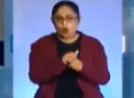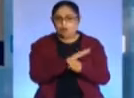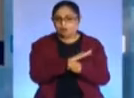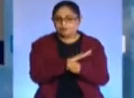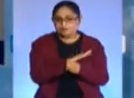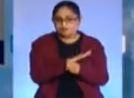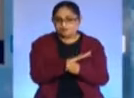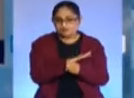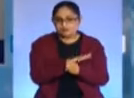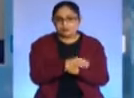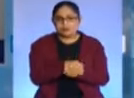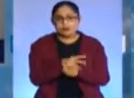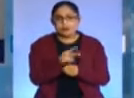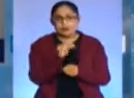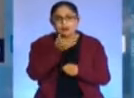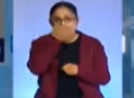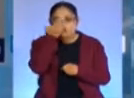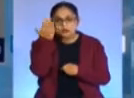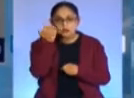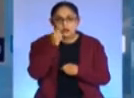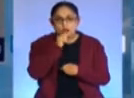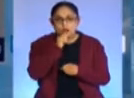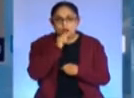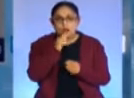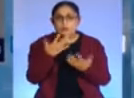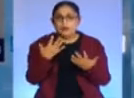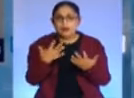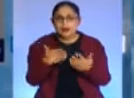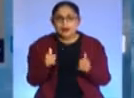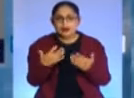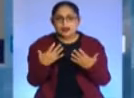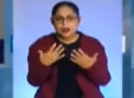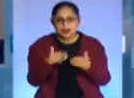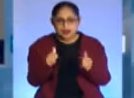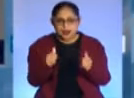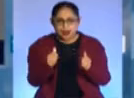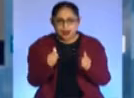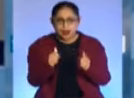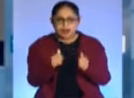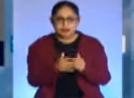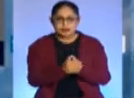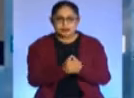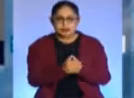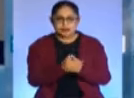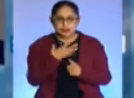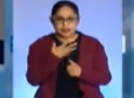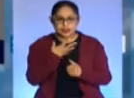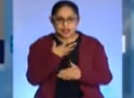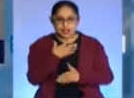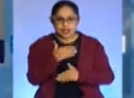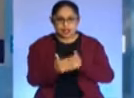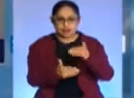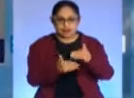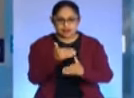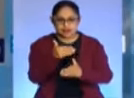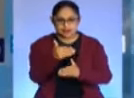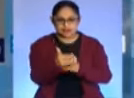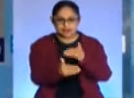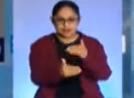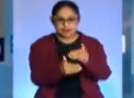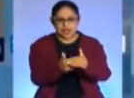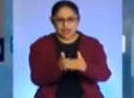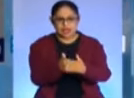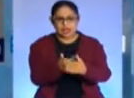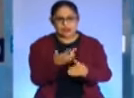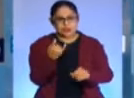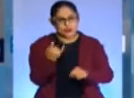No podemos ahorita prender las alarmas y decir ya todo lo que teníamos avanzado de la inmunidad